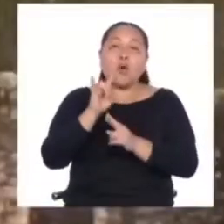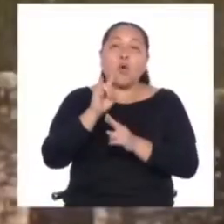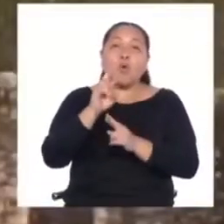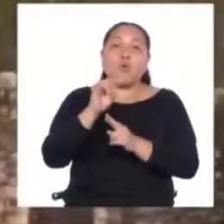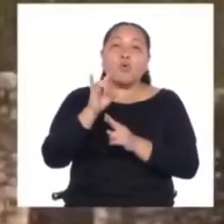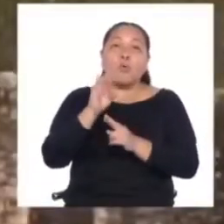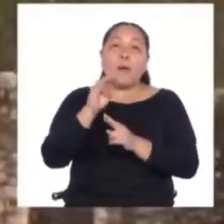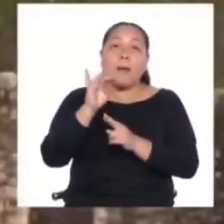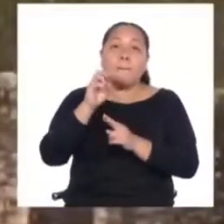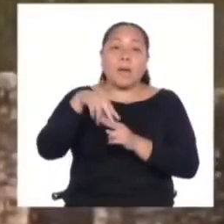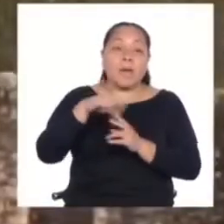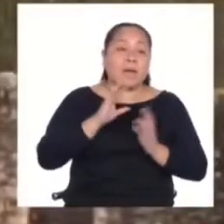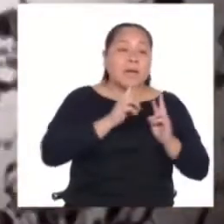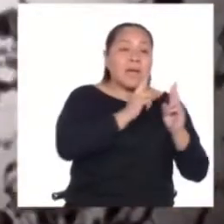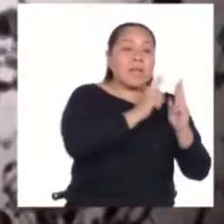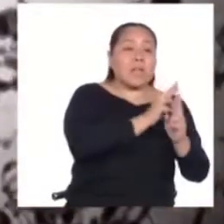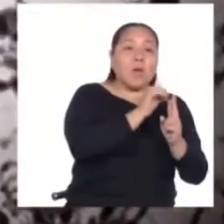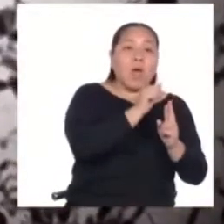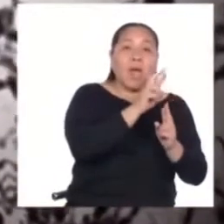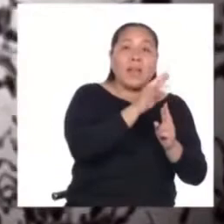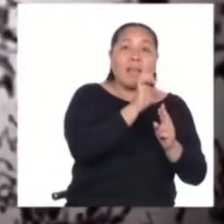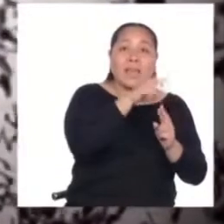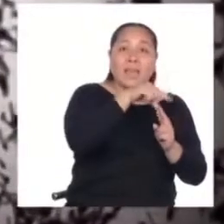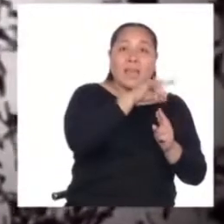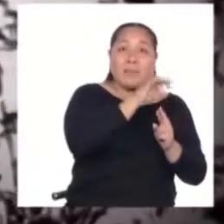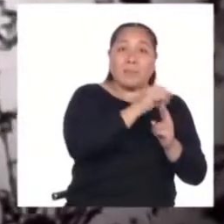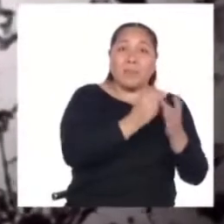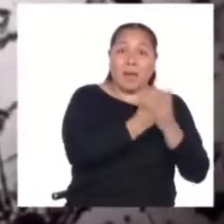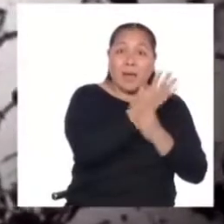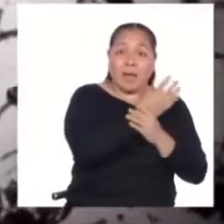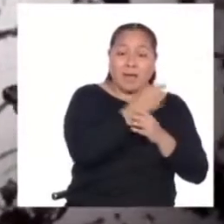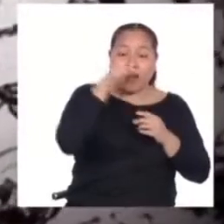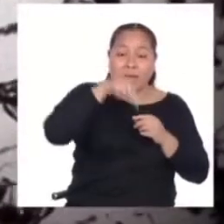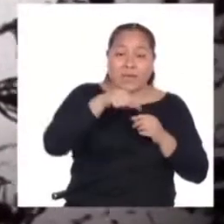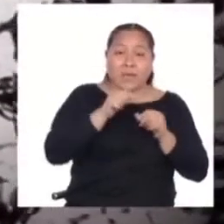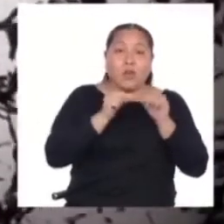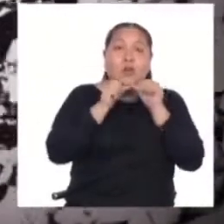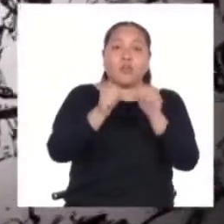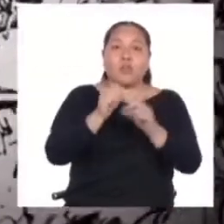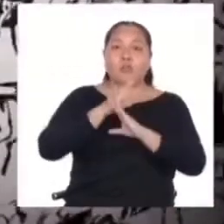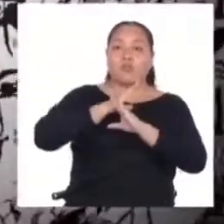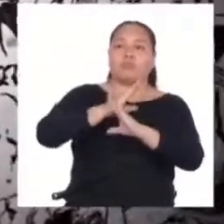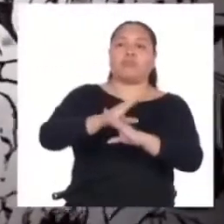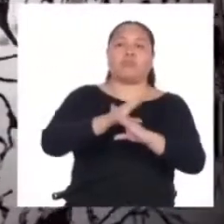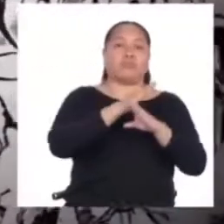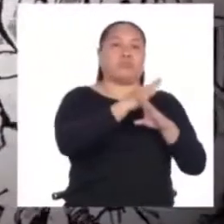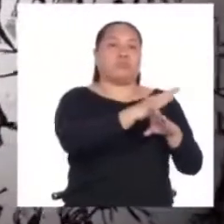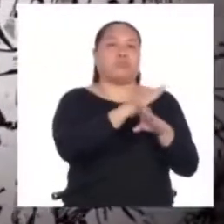y Arequipa. Desde allí, Manco Inca continuó la resistencia.